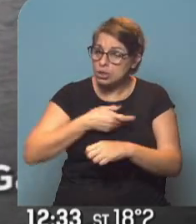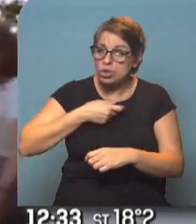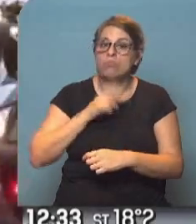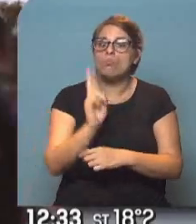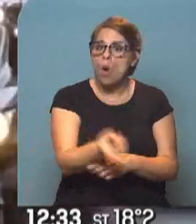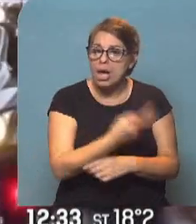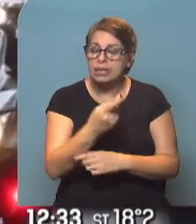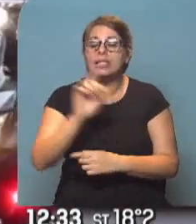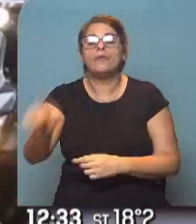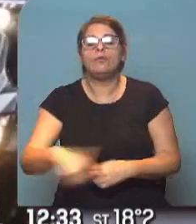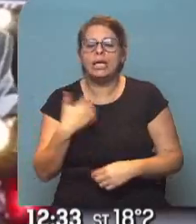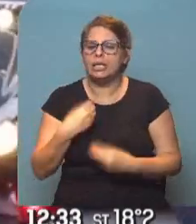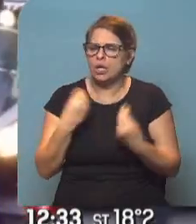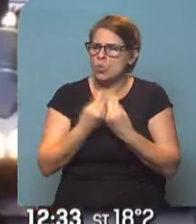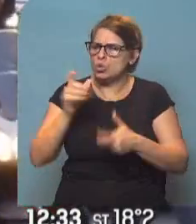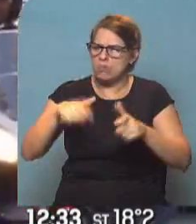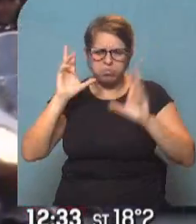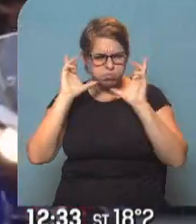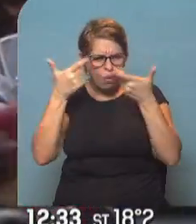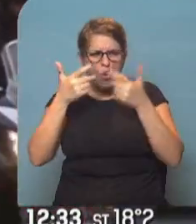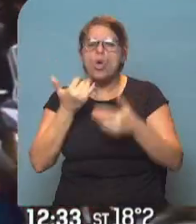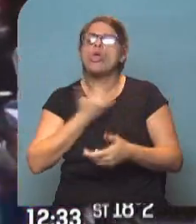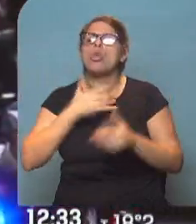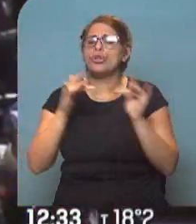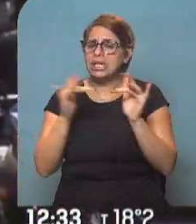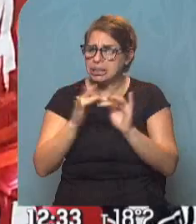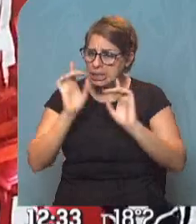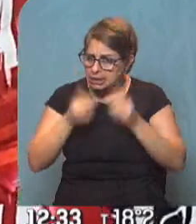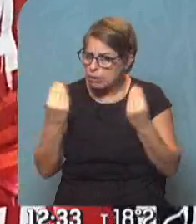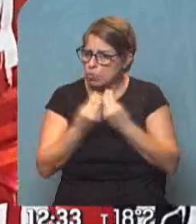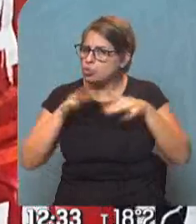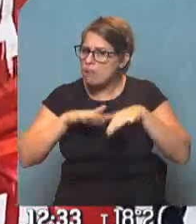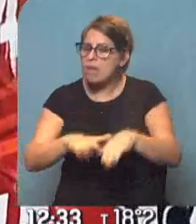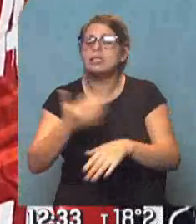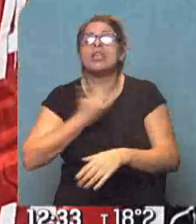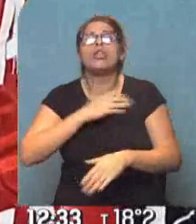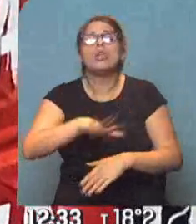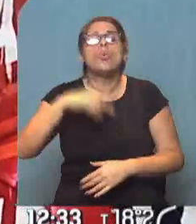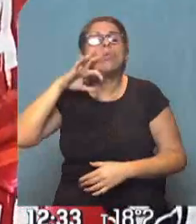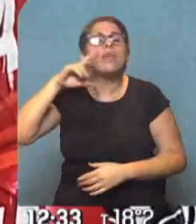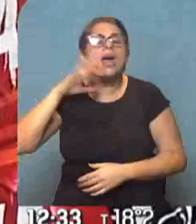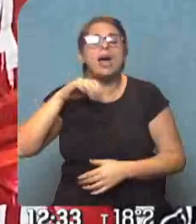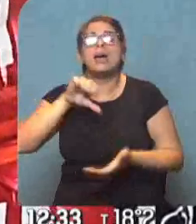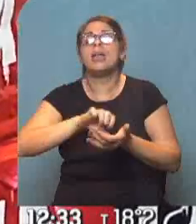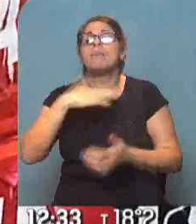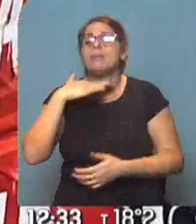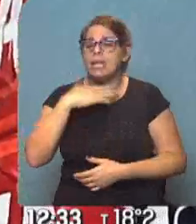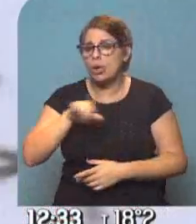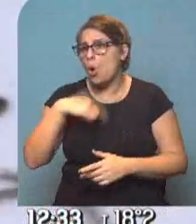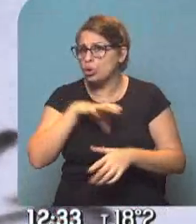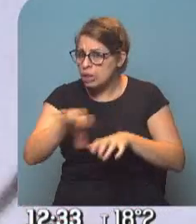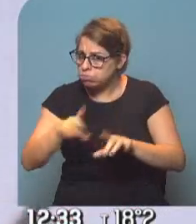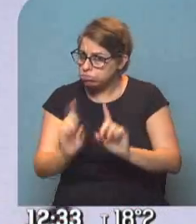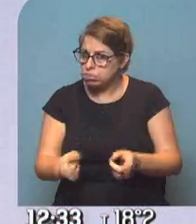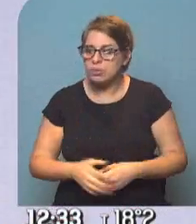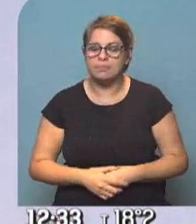episodio desató una ola de indignación en las redes sociales y masivas marchas en Guadalajara, Ciudad de México y otras localidades.